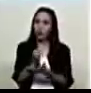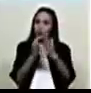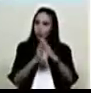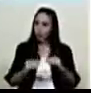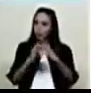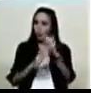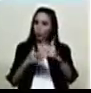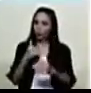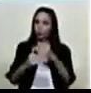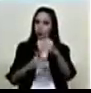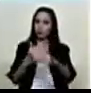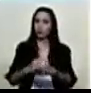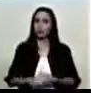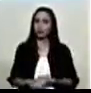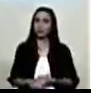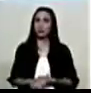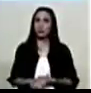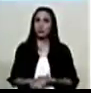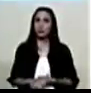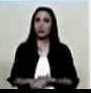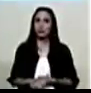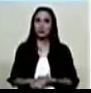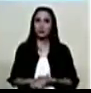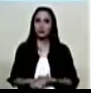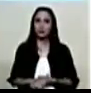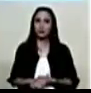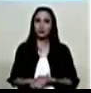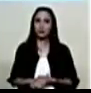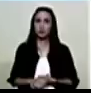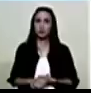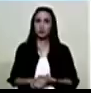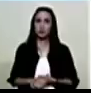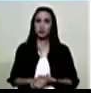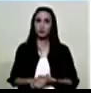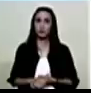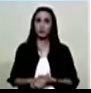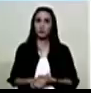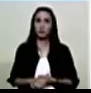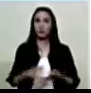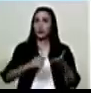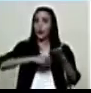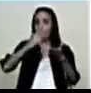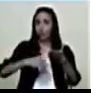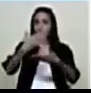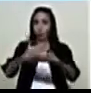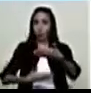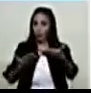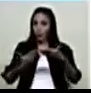camino, abriéndole horizontes a nuestra patria en el resto del siglo XXI. Firmen el